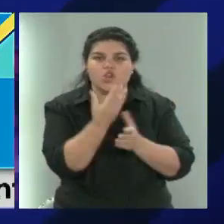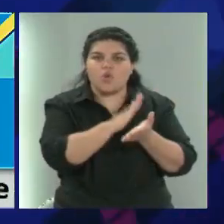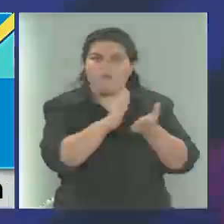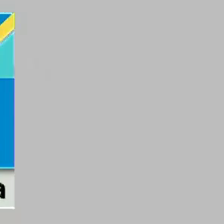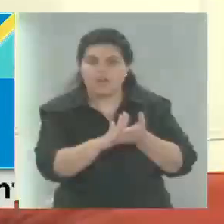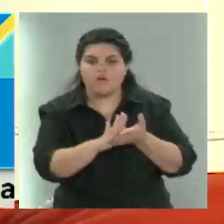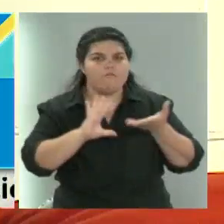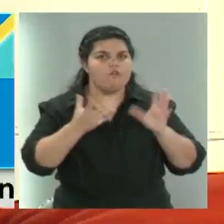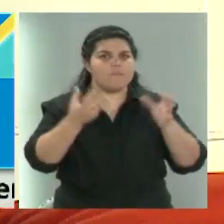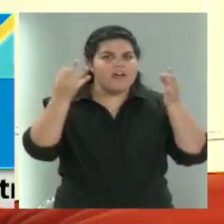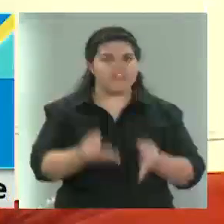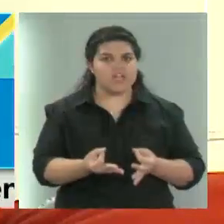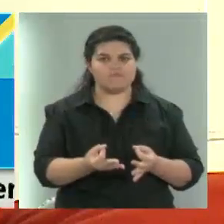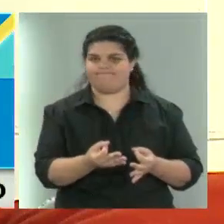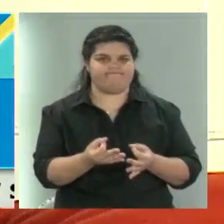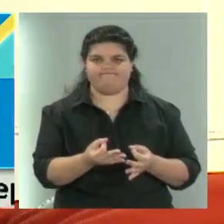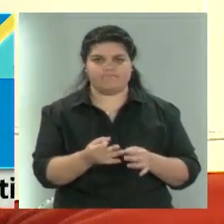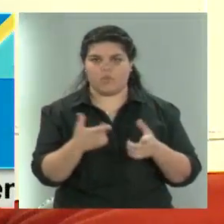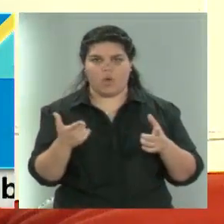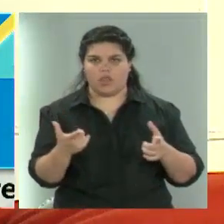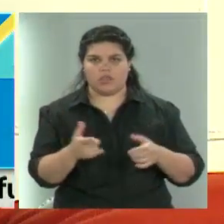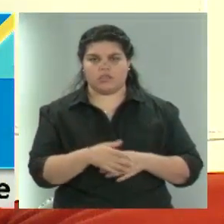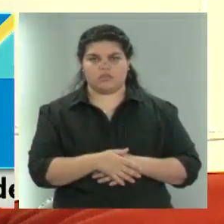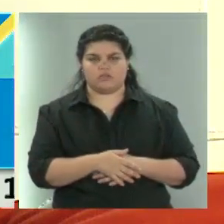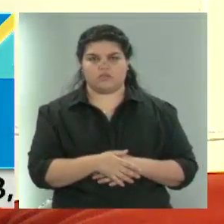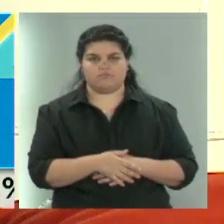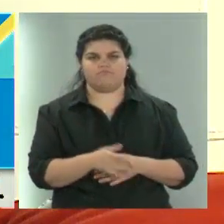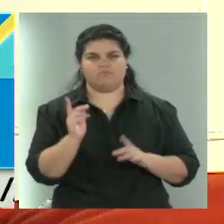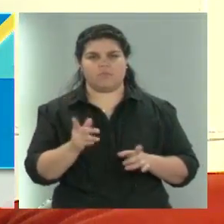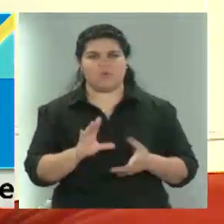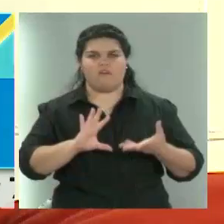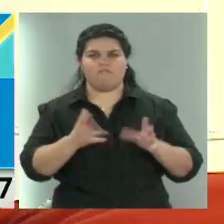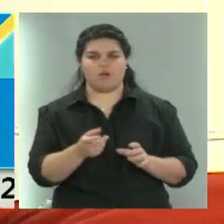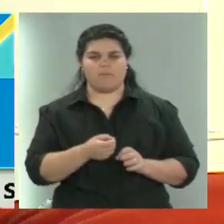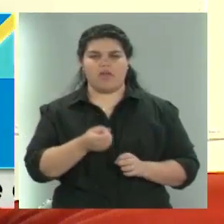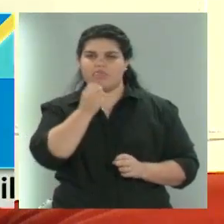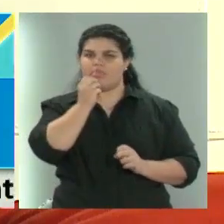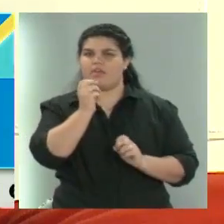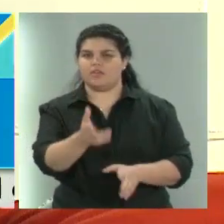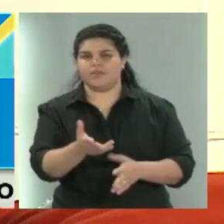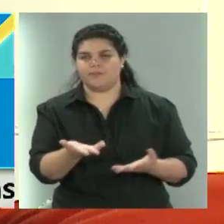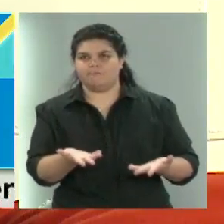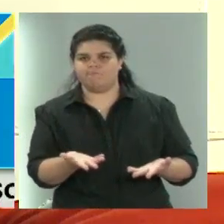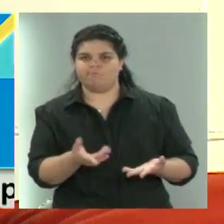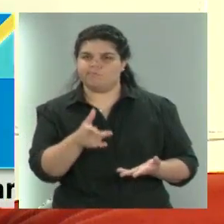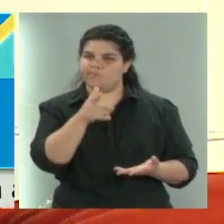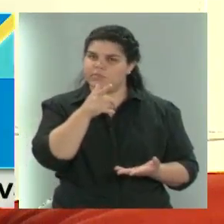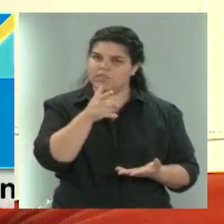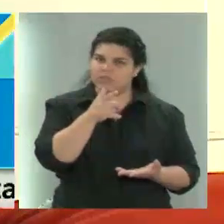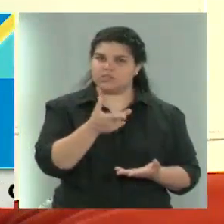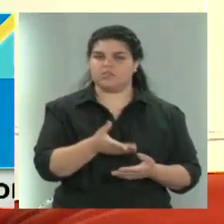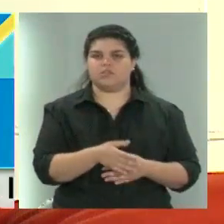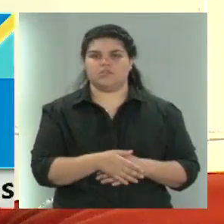la mejor manera, ¿no? Yo por ahí un poco con ironía digo, estamos como en modo,